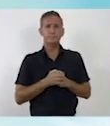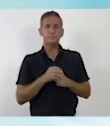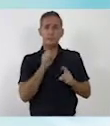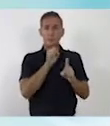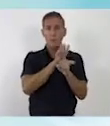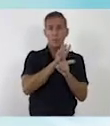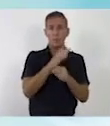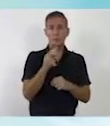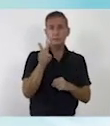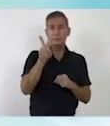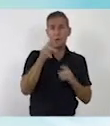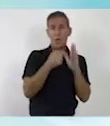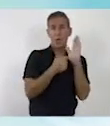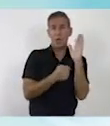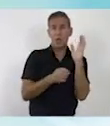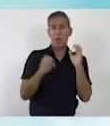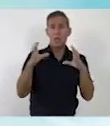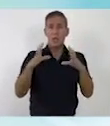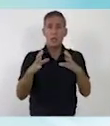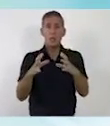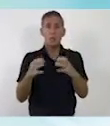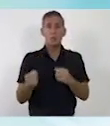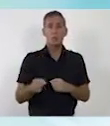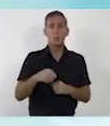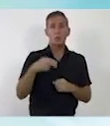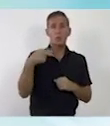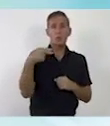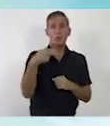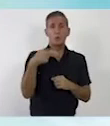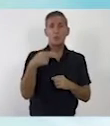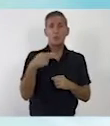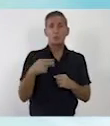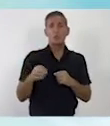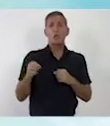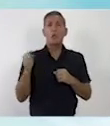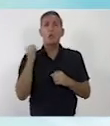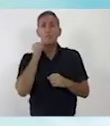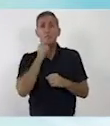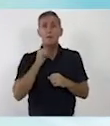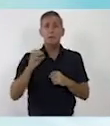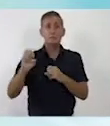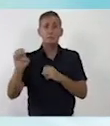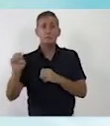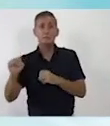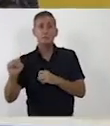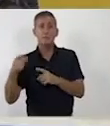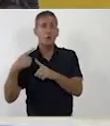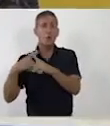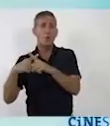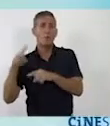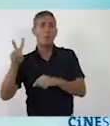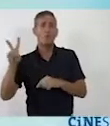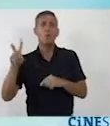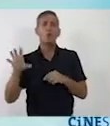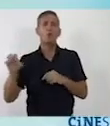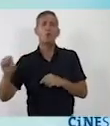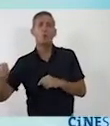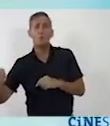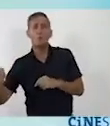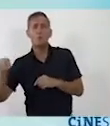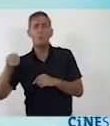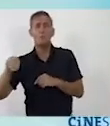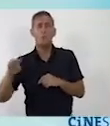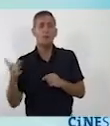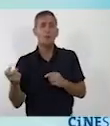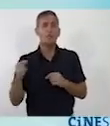Vamos a partir del volumen de dihidrógeno y la cantidad de sustancia por el volumen molar de él. Y hacemos